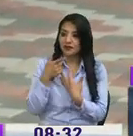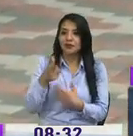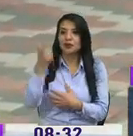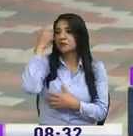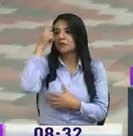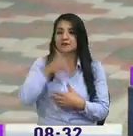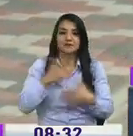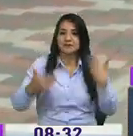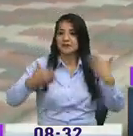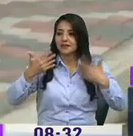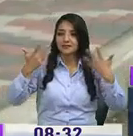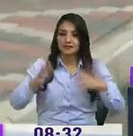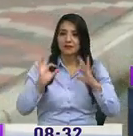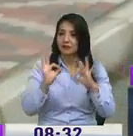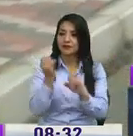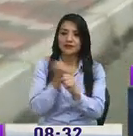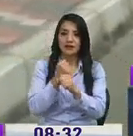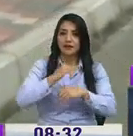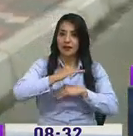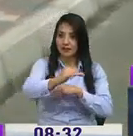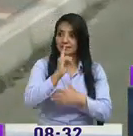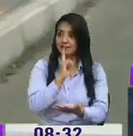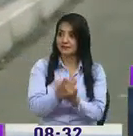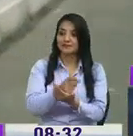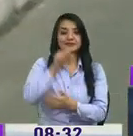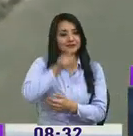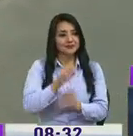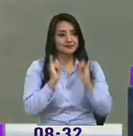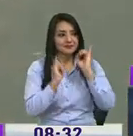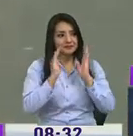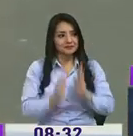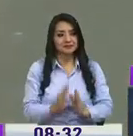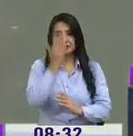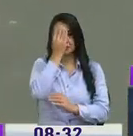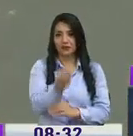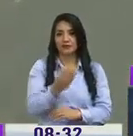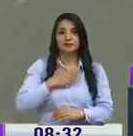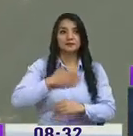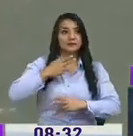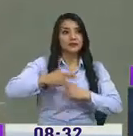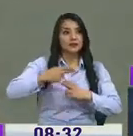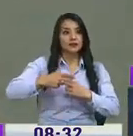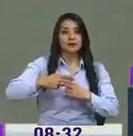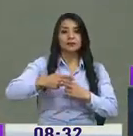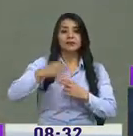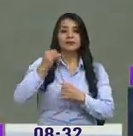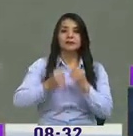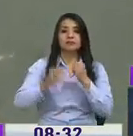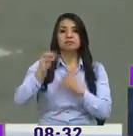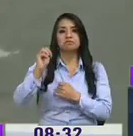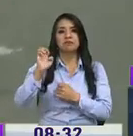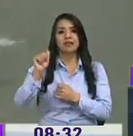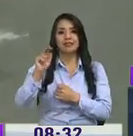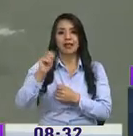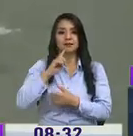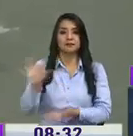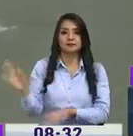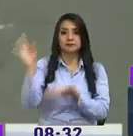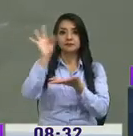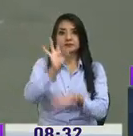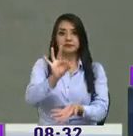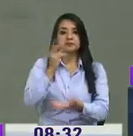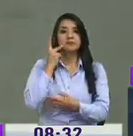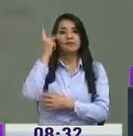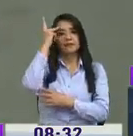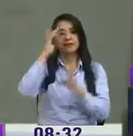están felices con el trabajo que se ha realizado aquí. Sí, señorita, buenos días. Mi nombre es Emperatriz Méndez, representante de Padres de Familia